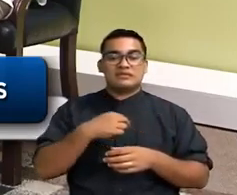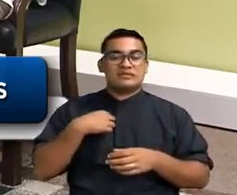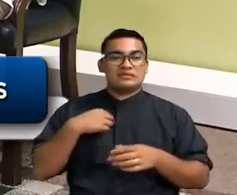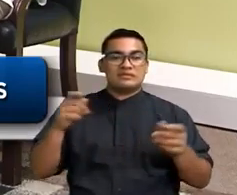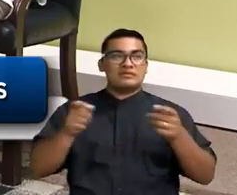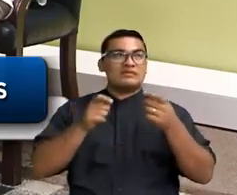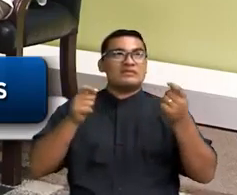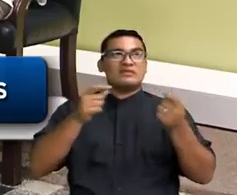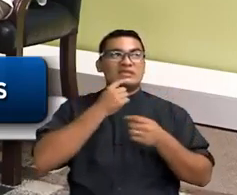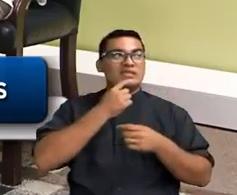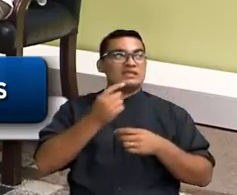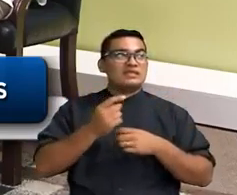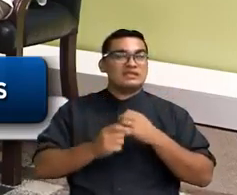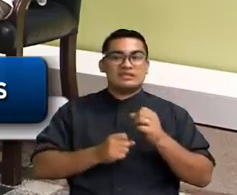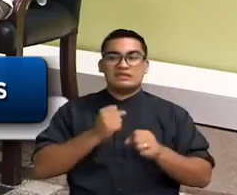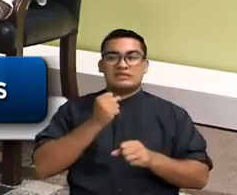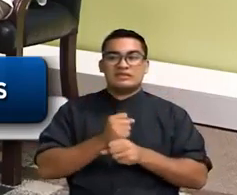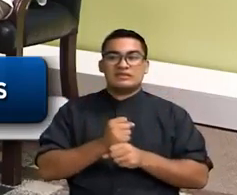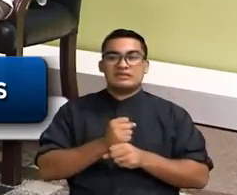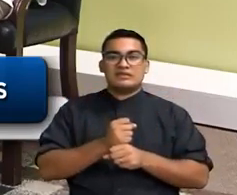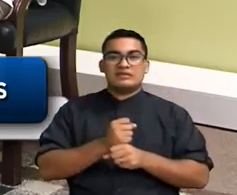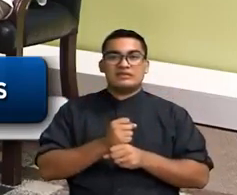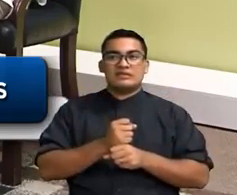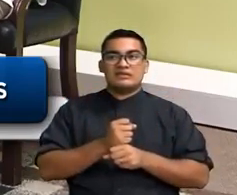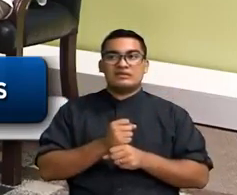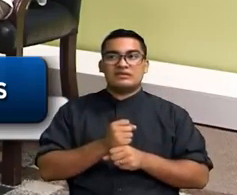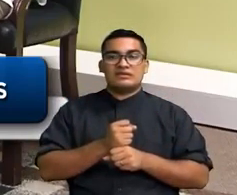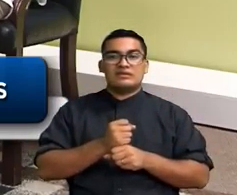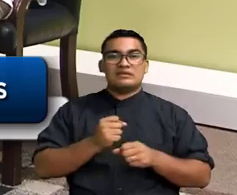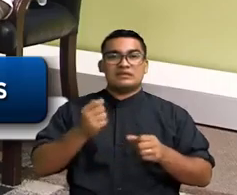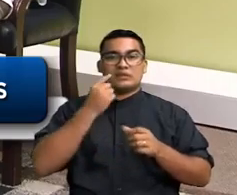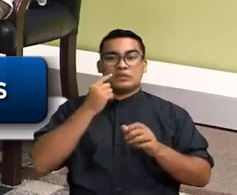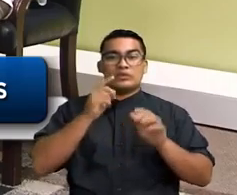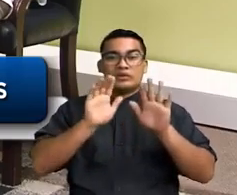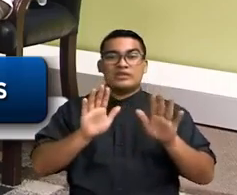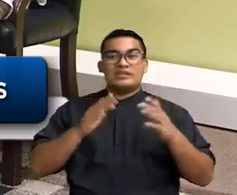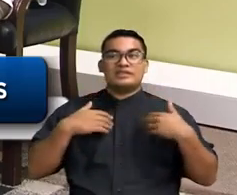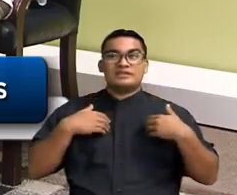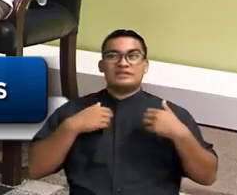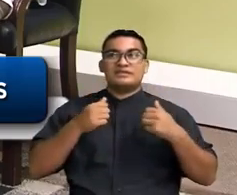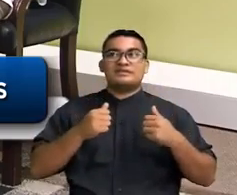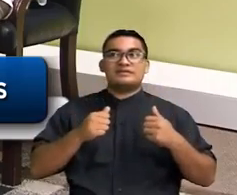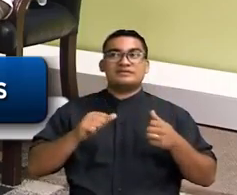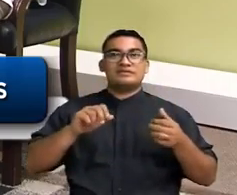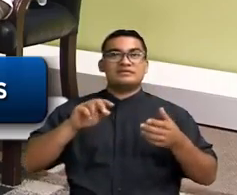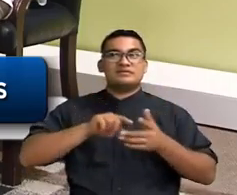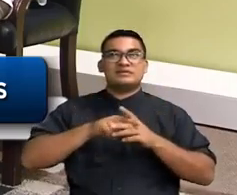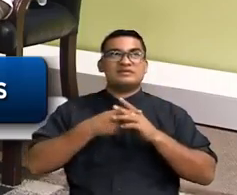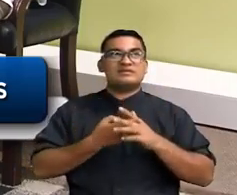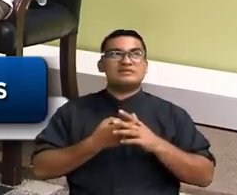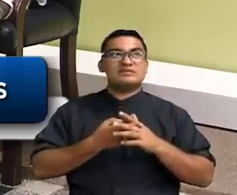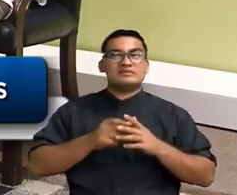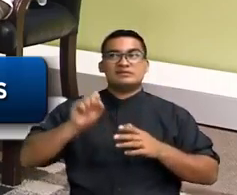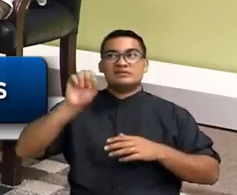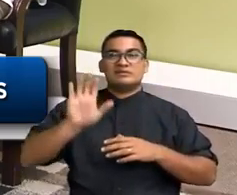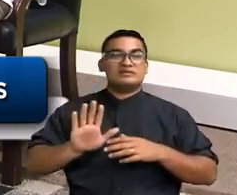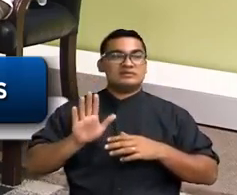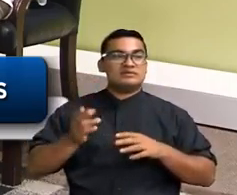aniversario, el primer año de Prevenir de Salud, un programa que inició precisamente un 5 de